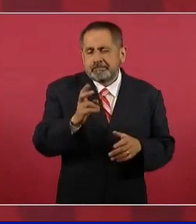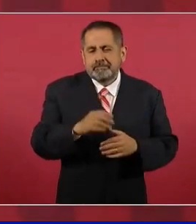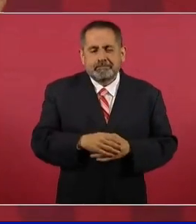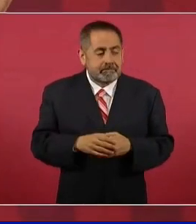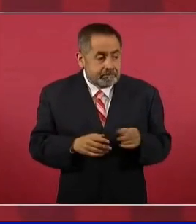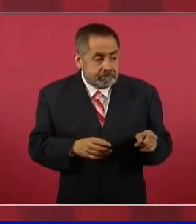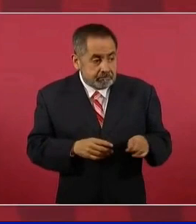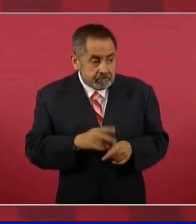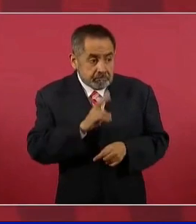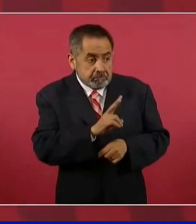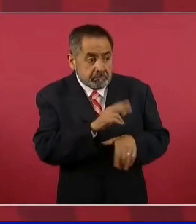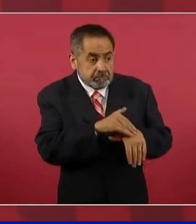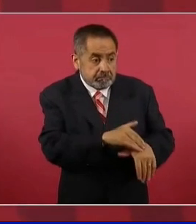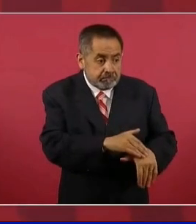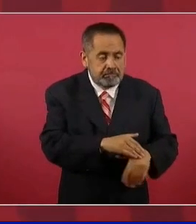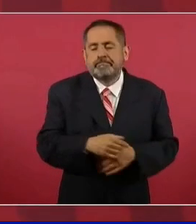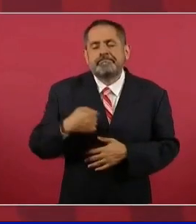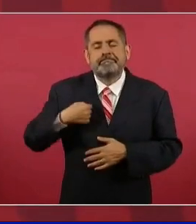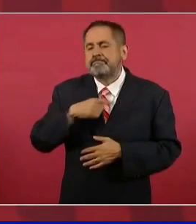no, pues